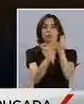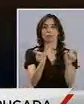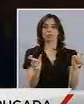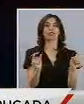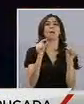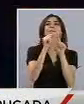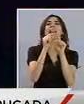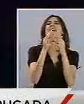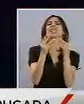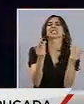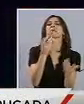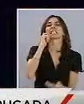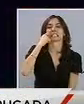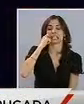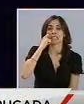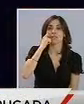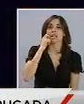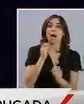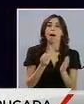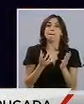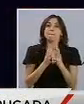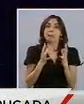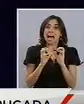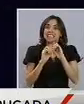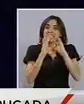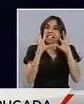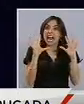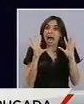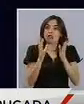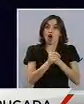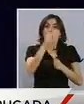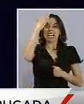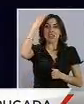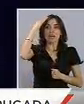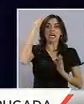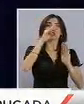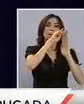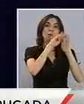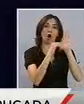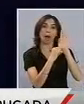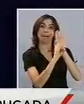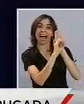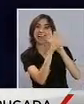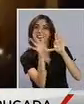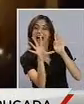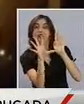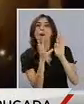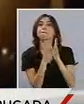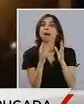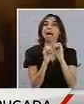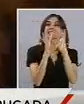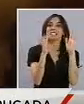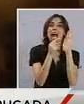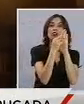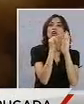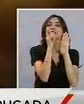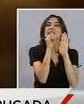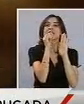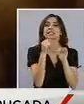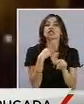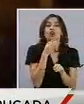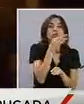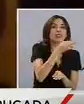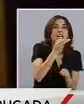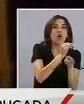En palabras muy sencillas, mientras más claro sea el liderazgo y el programa y mientras más claro sean las instrucciones que yo doy,